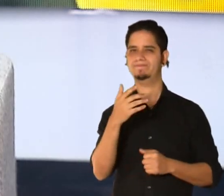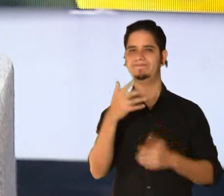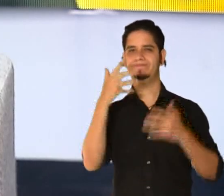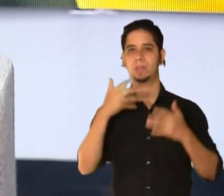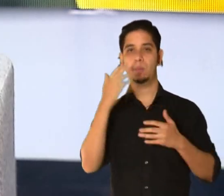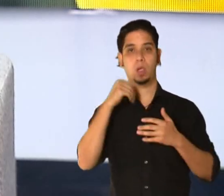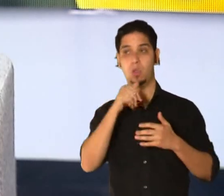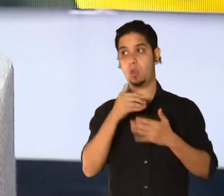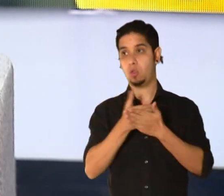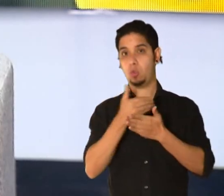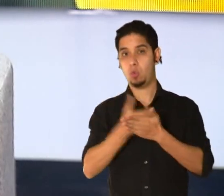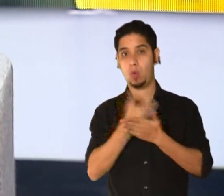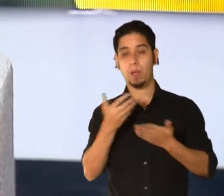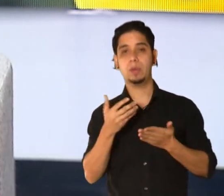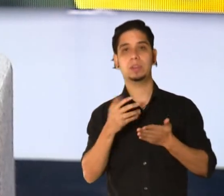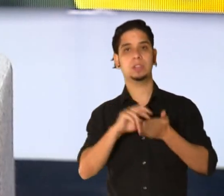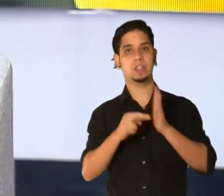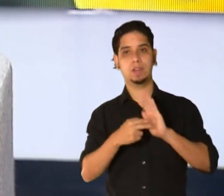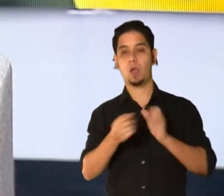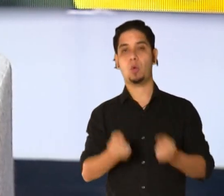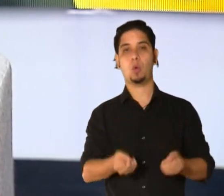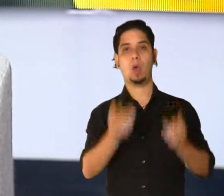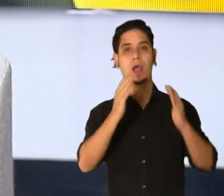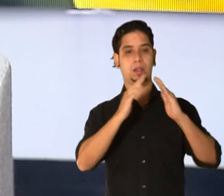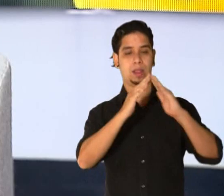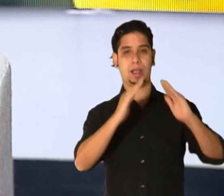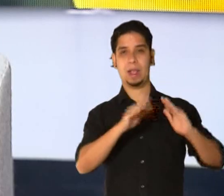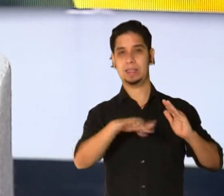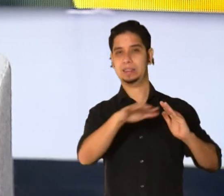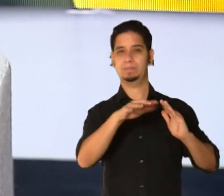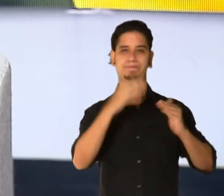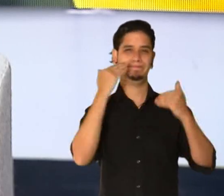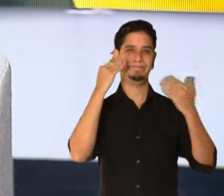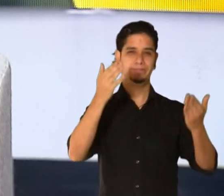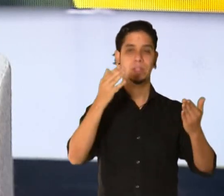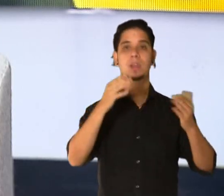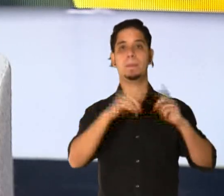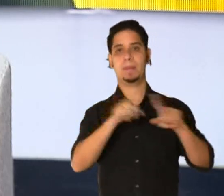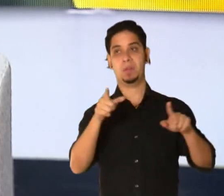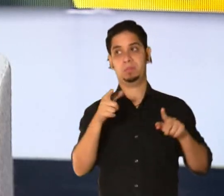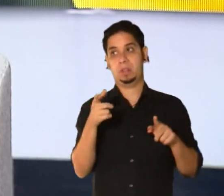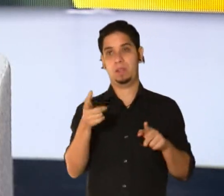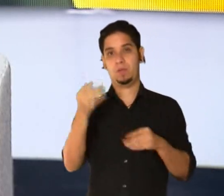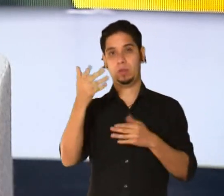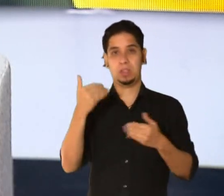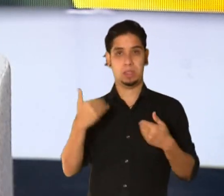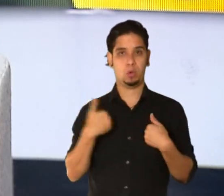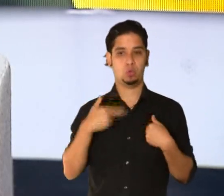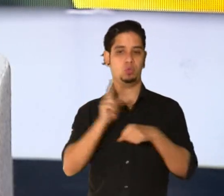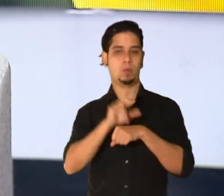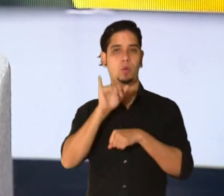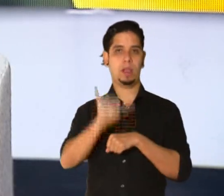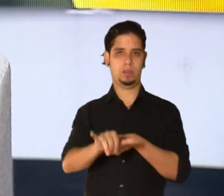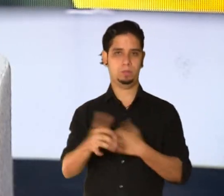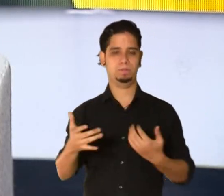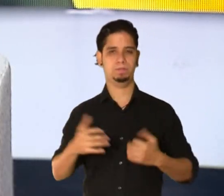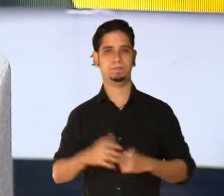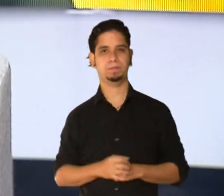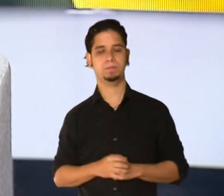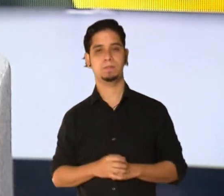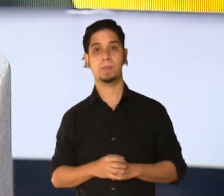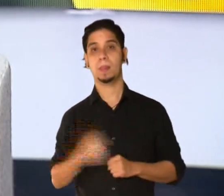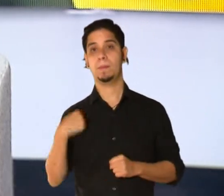está actualizado en términos de número de viviendas en cada bloque censal, pero es lo que había. Y entonces, habiendo seleccionado al